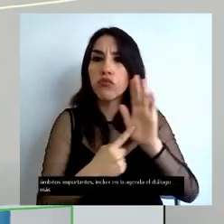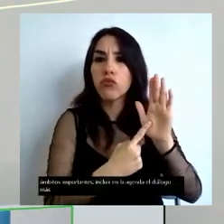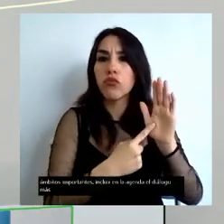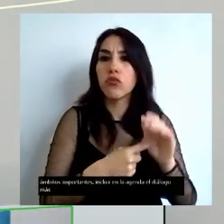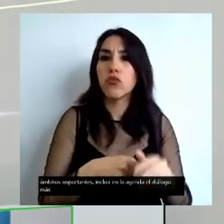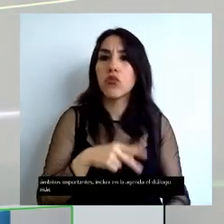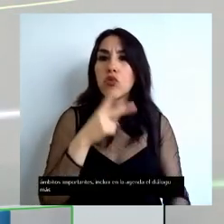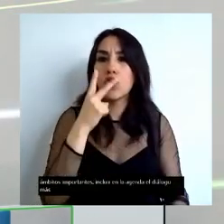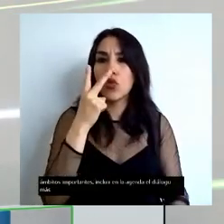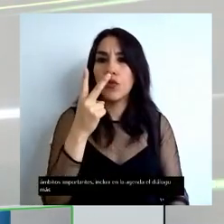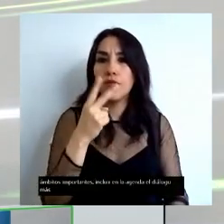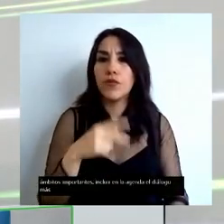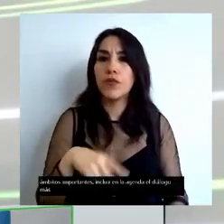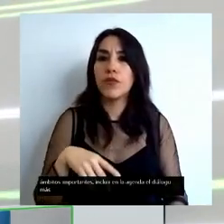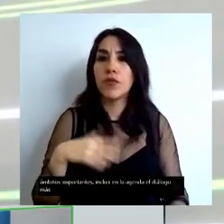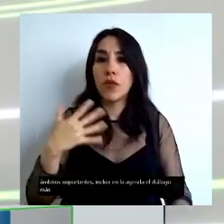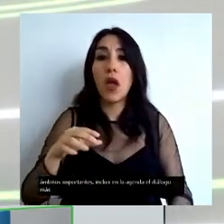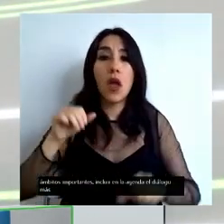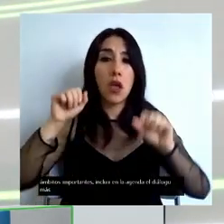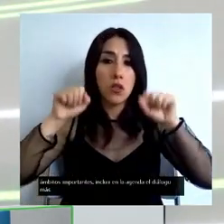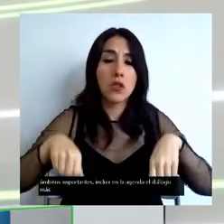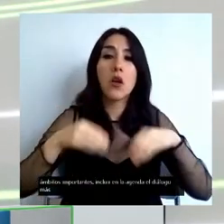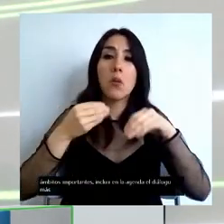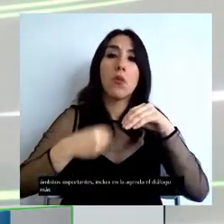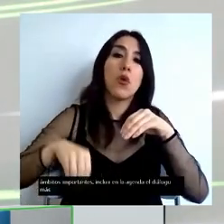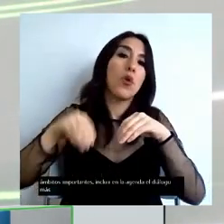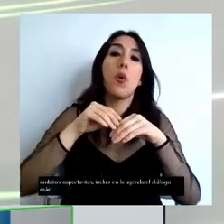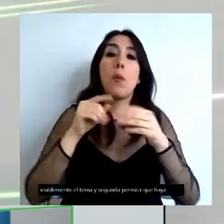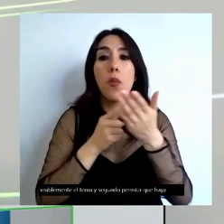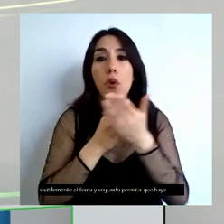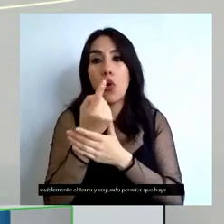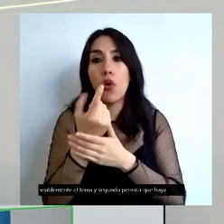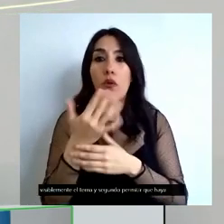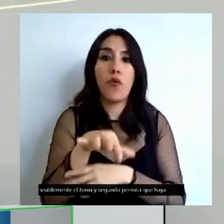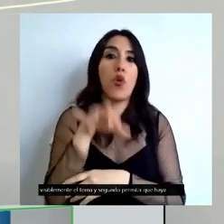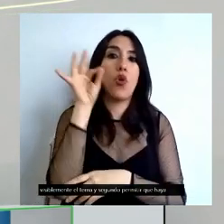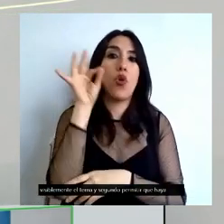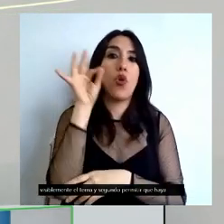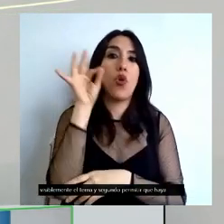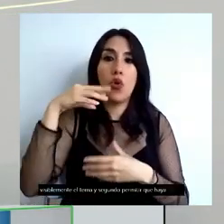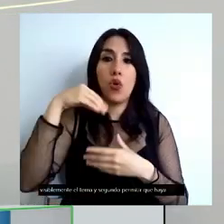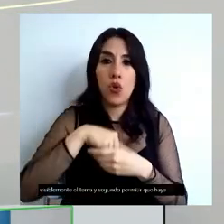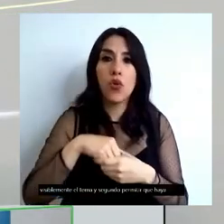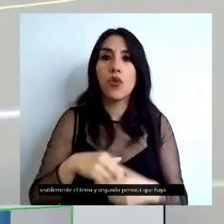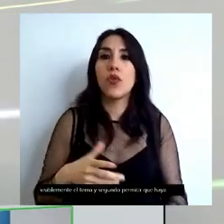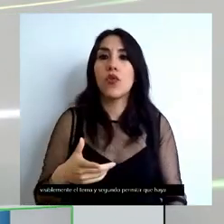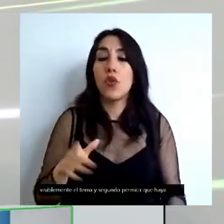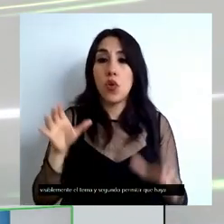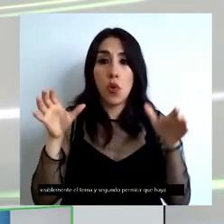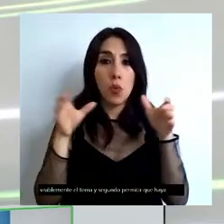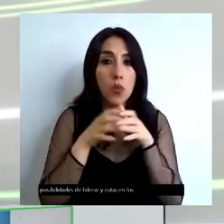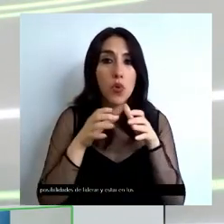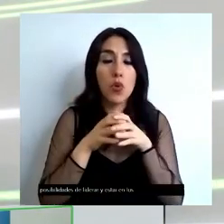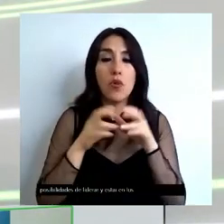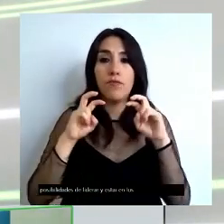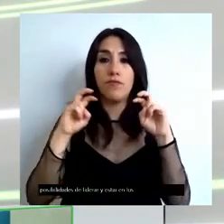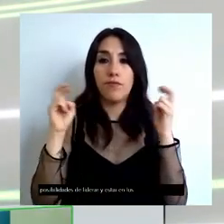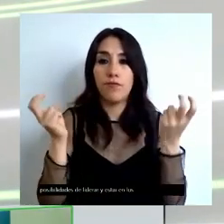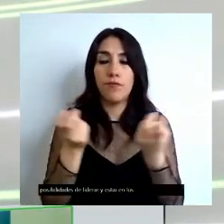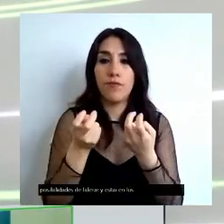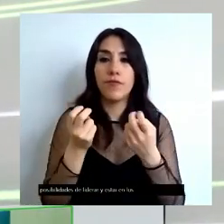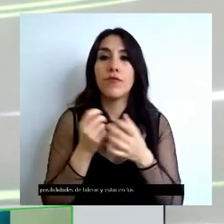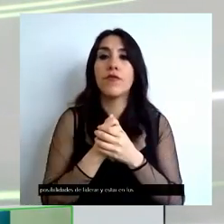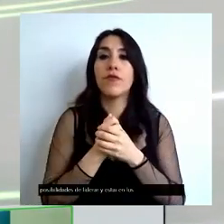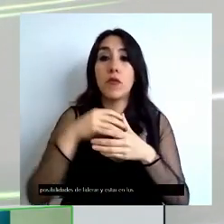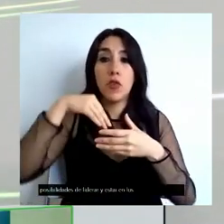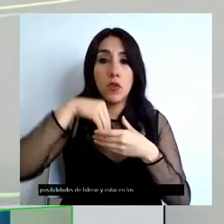de liderar y estar en los organismos de representación de los sindicatos, pero también de las organizaciones gremiales empresariales de las personas